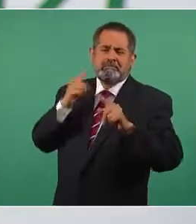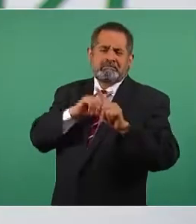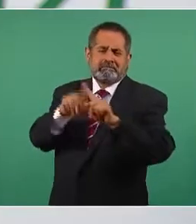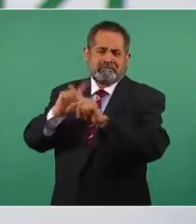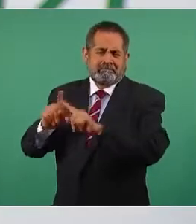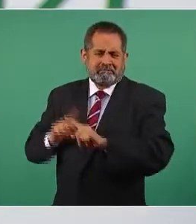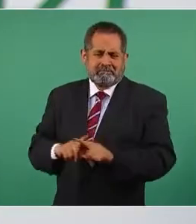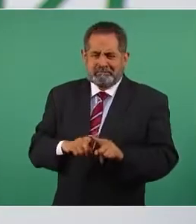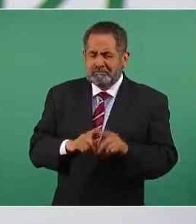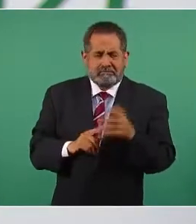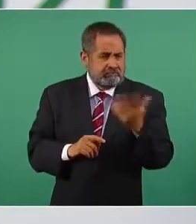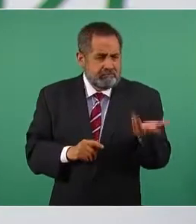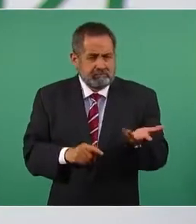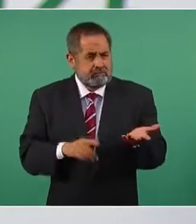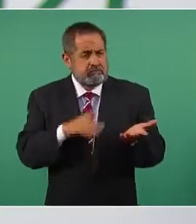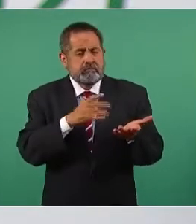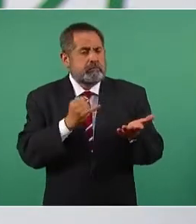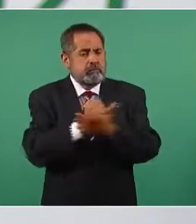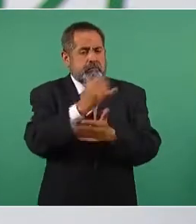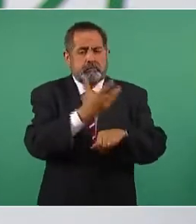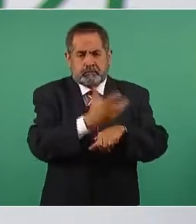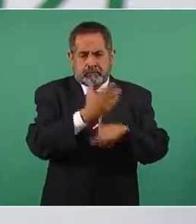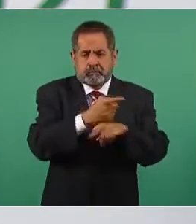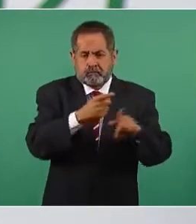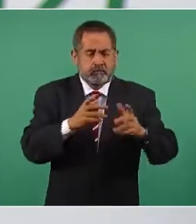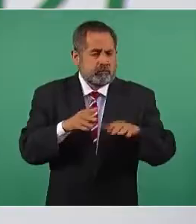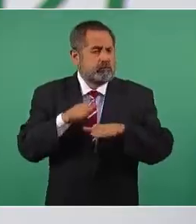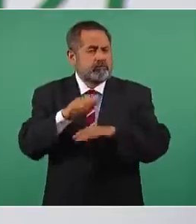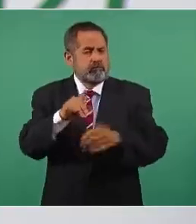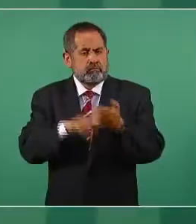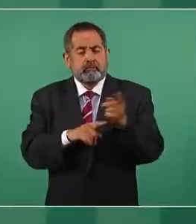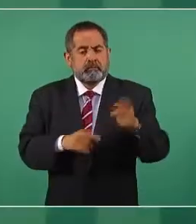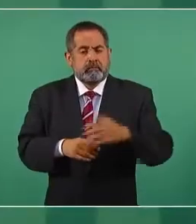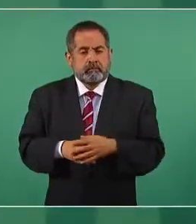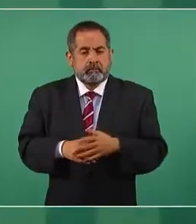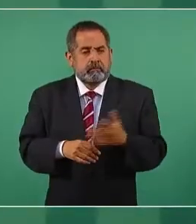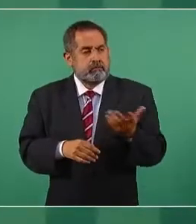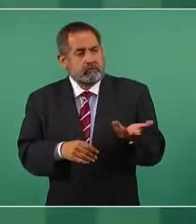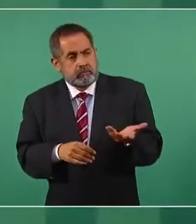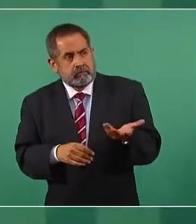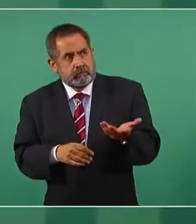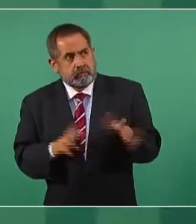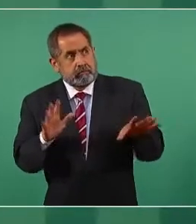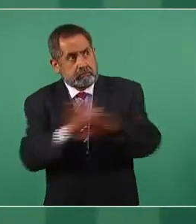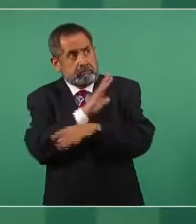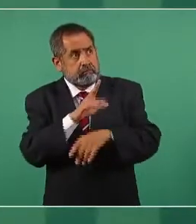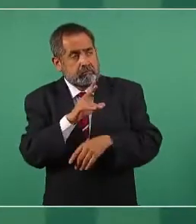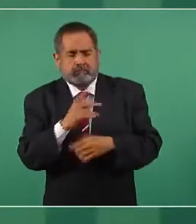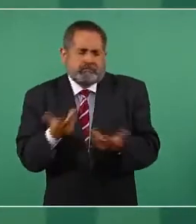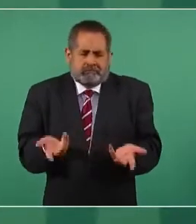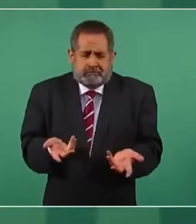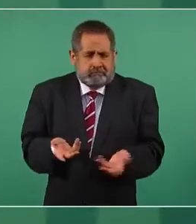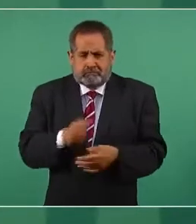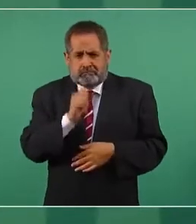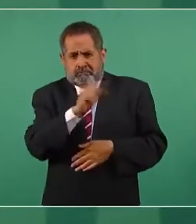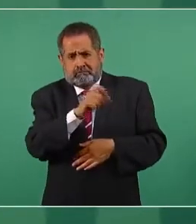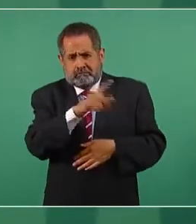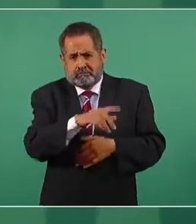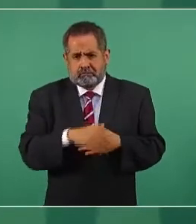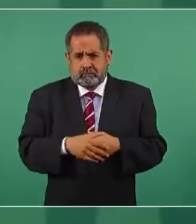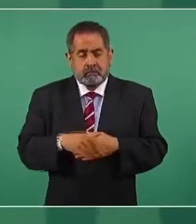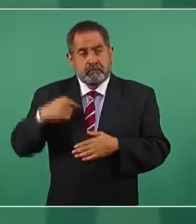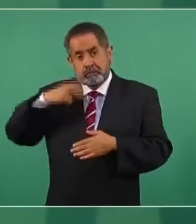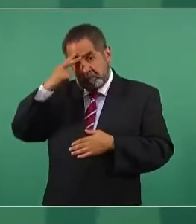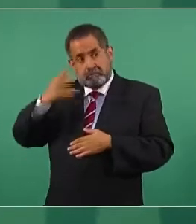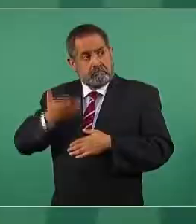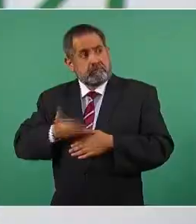sus instituciones. Es una decisión de Estados Unidos sobre ello. No esperaríamos que eso cambiase, ni tampoco México lo ha planteado